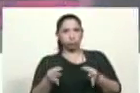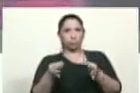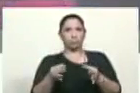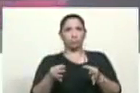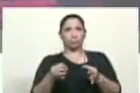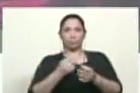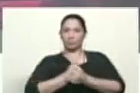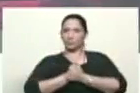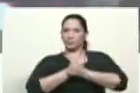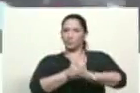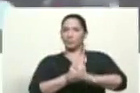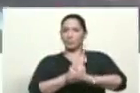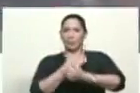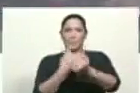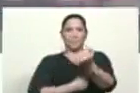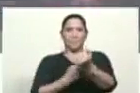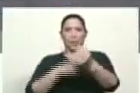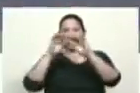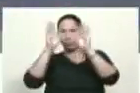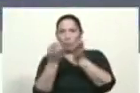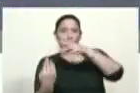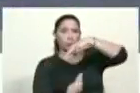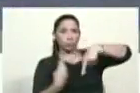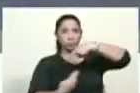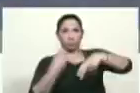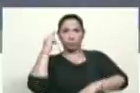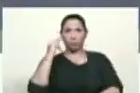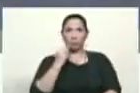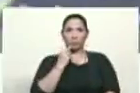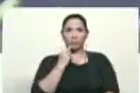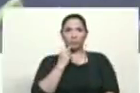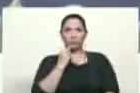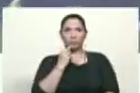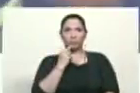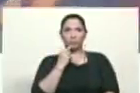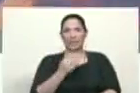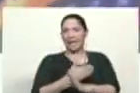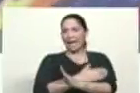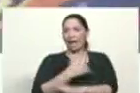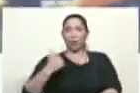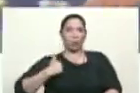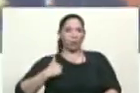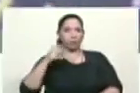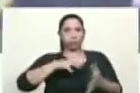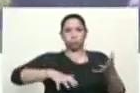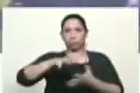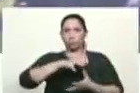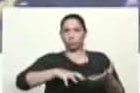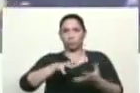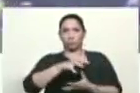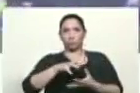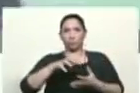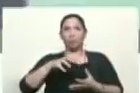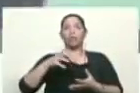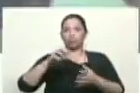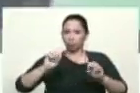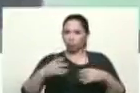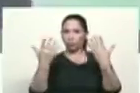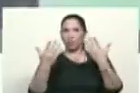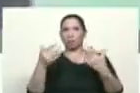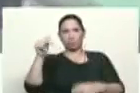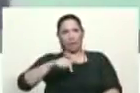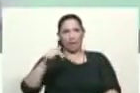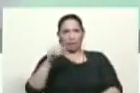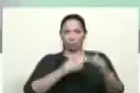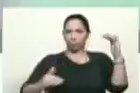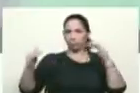queridos hermanos del mundo, que la revolución bolivariana, ante cualquier circunstancia, triunfará. Aquí va a